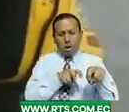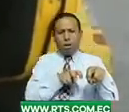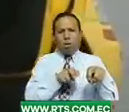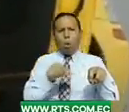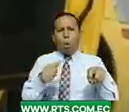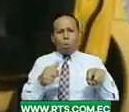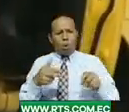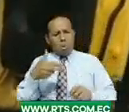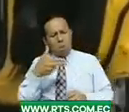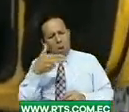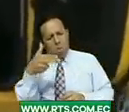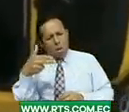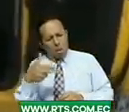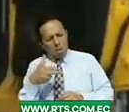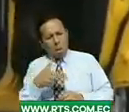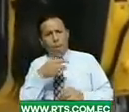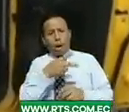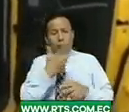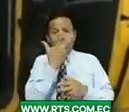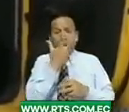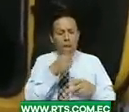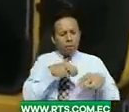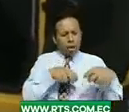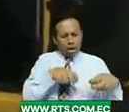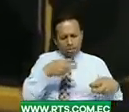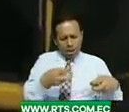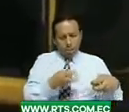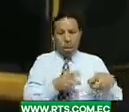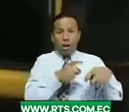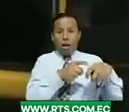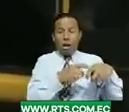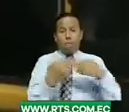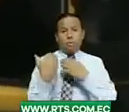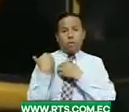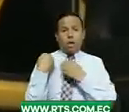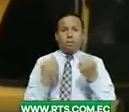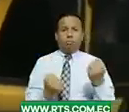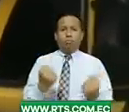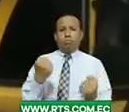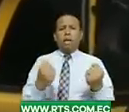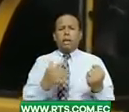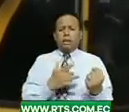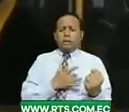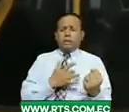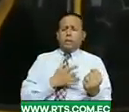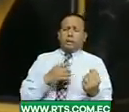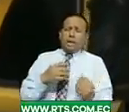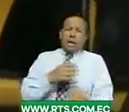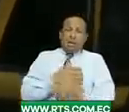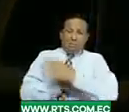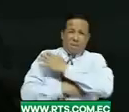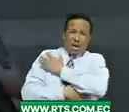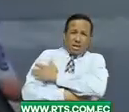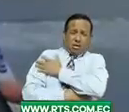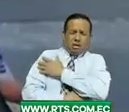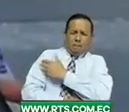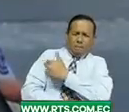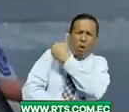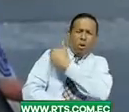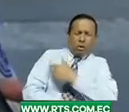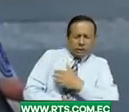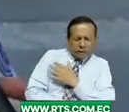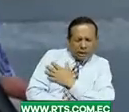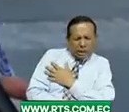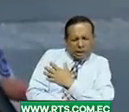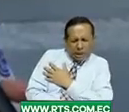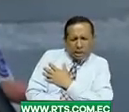permanecía consciente y con heridas en uno de sus brazos. El momento que el ciudadano estaba cerca de llegar a su domicilio es abordado por un vehículo del cual